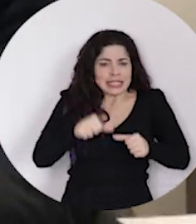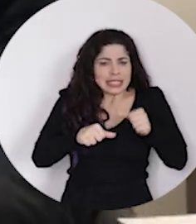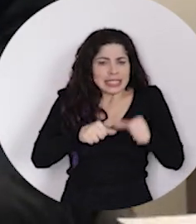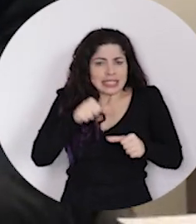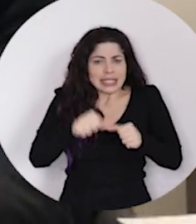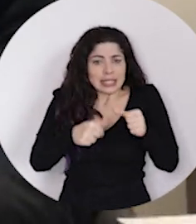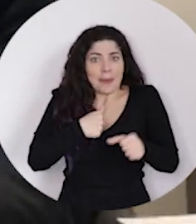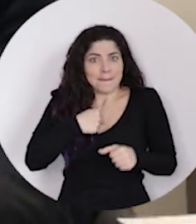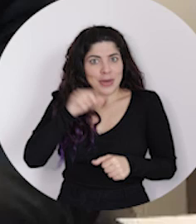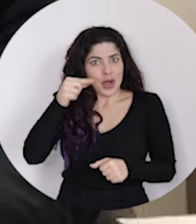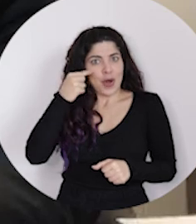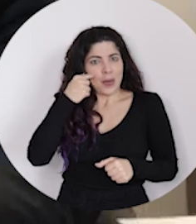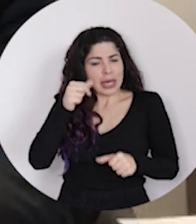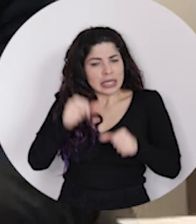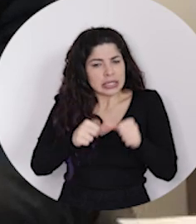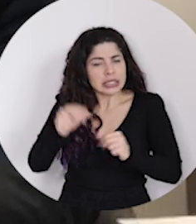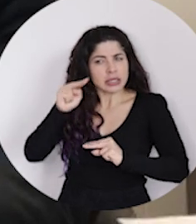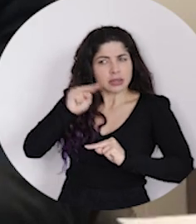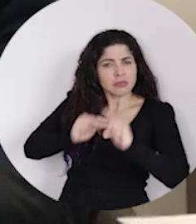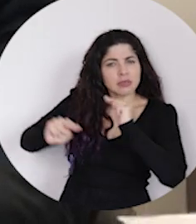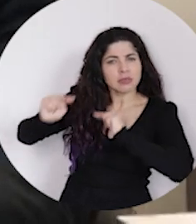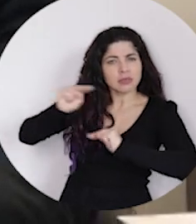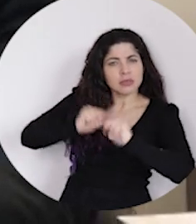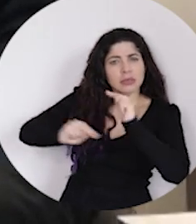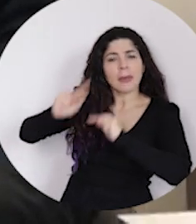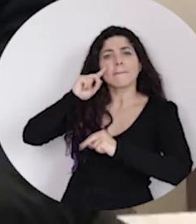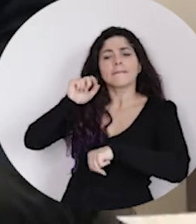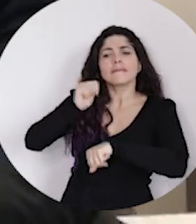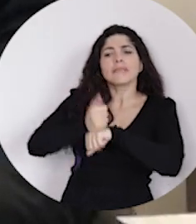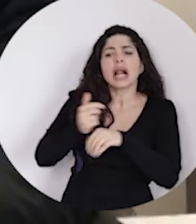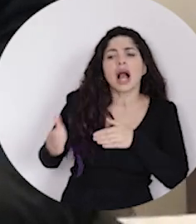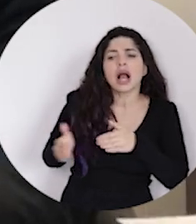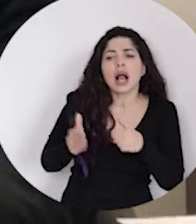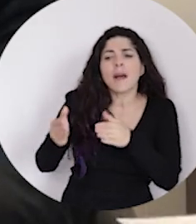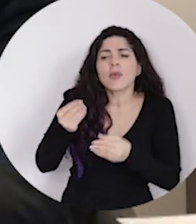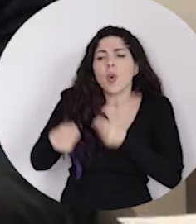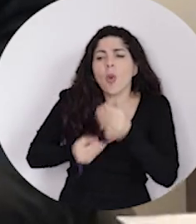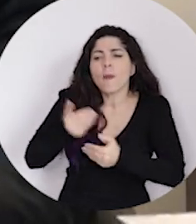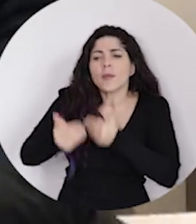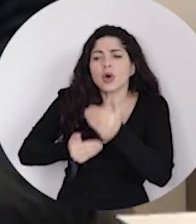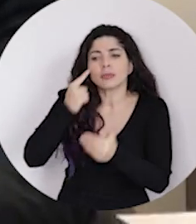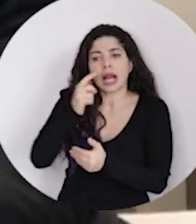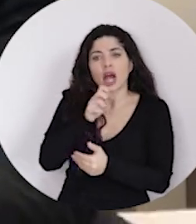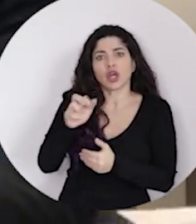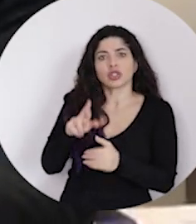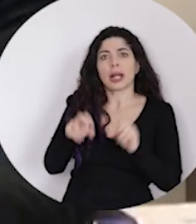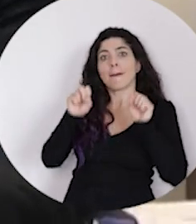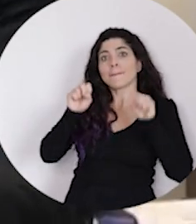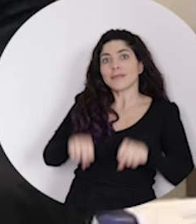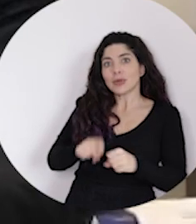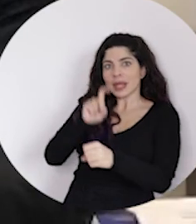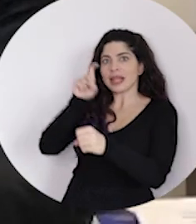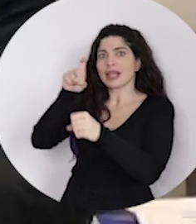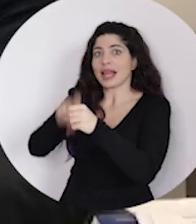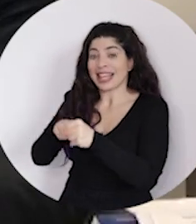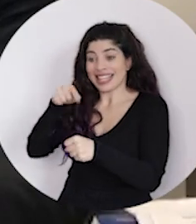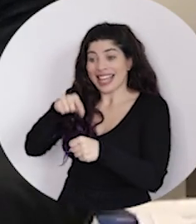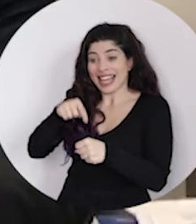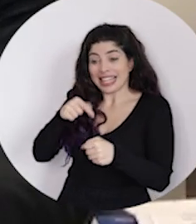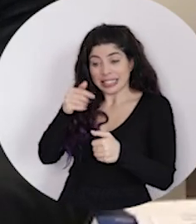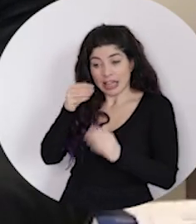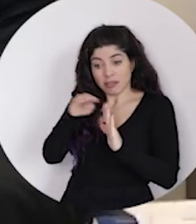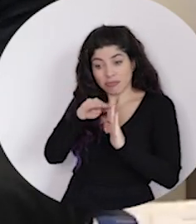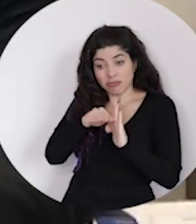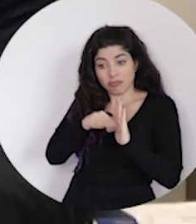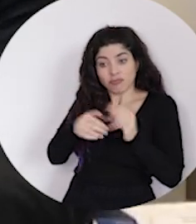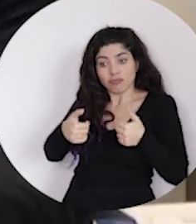esfuerzos, mi administración condujo también la negociación para establecer la hoja de ruta del proceso de acceso de Costa Rica, misma que